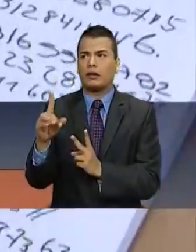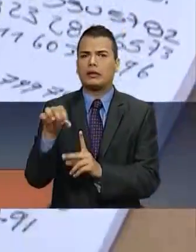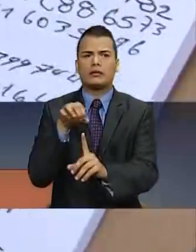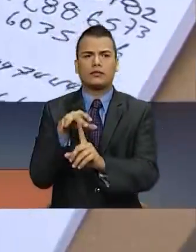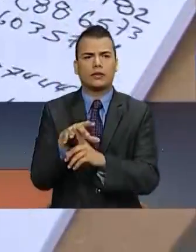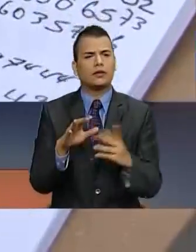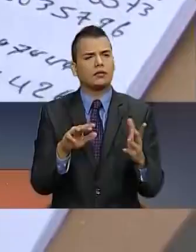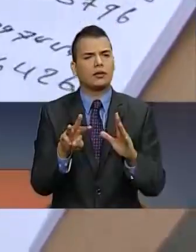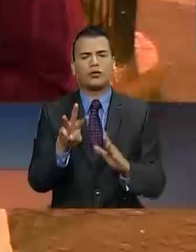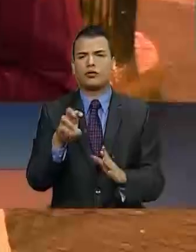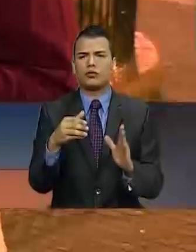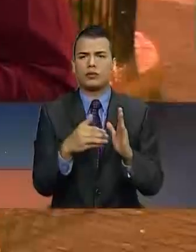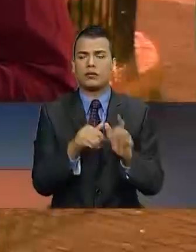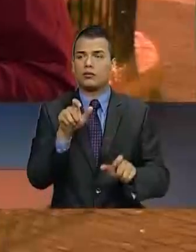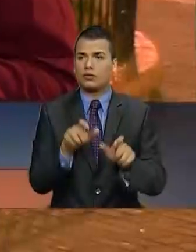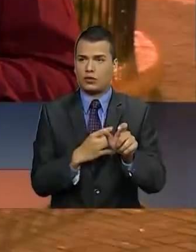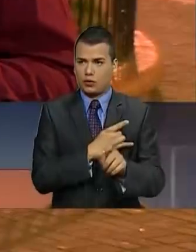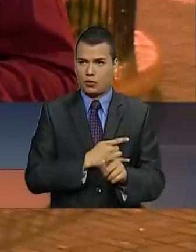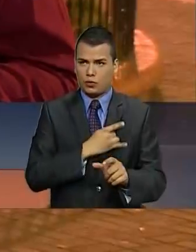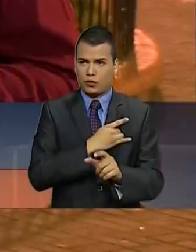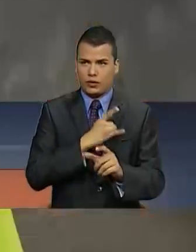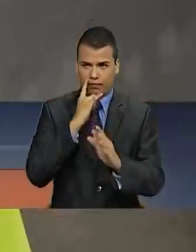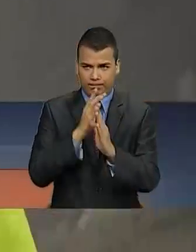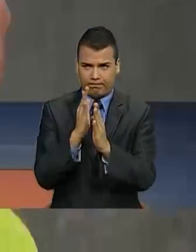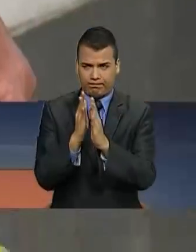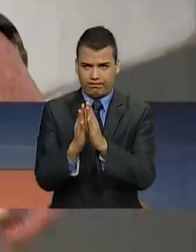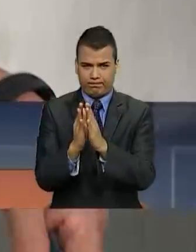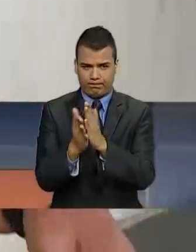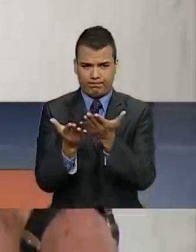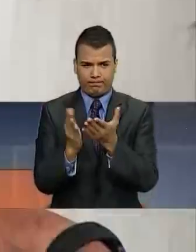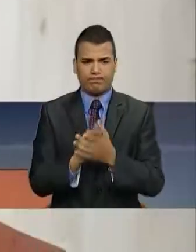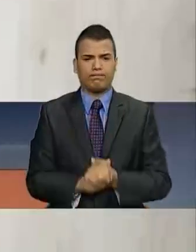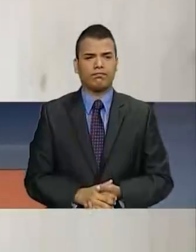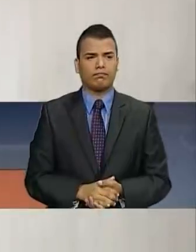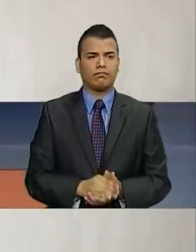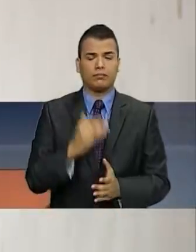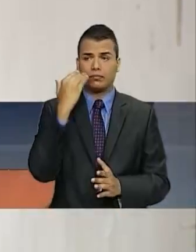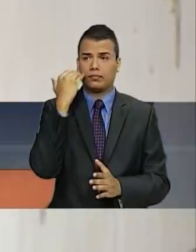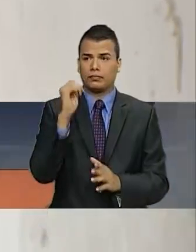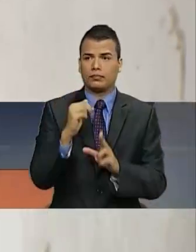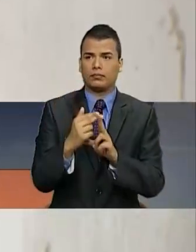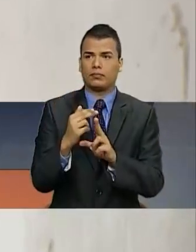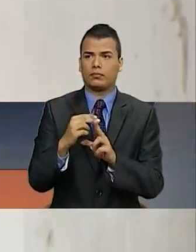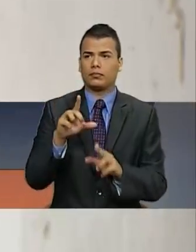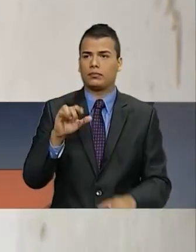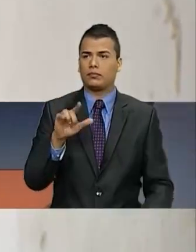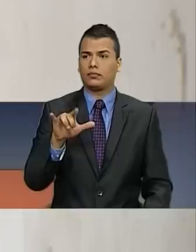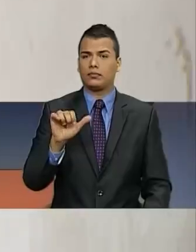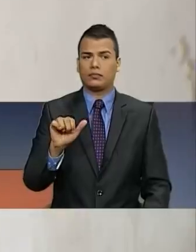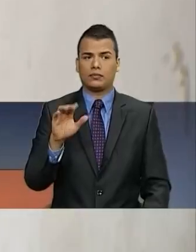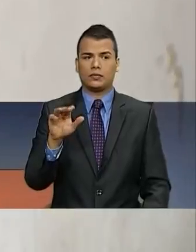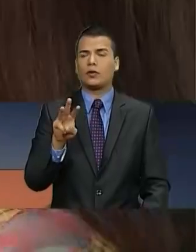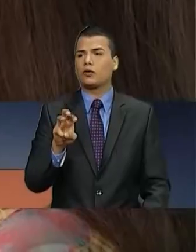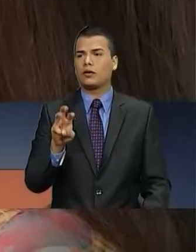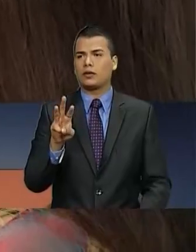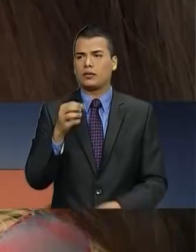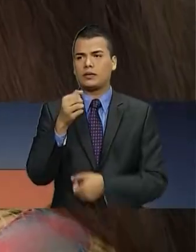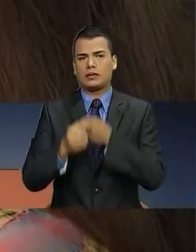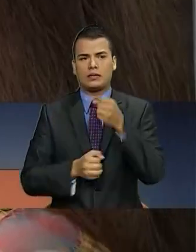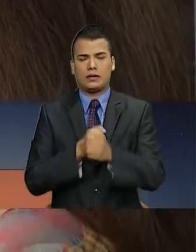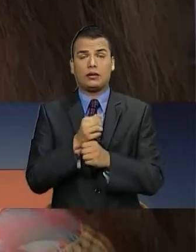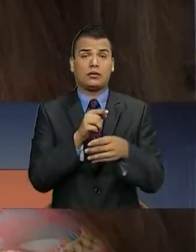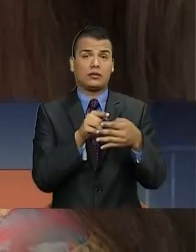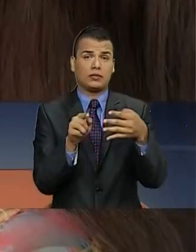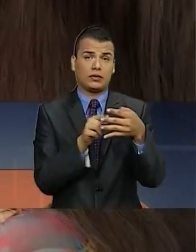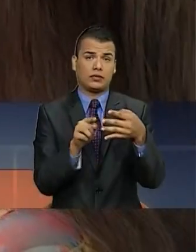de 8.000 usuarios. Veamos el siguiente informe. Doña Ligia Orozco, a sus 83 años, debe asistir semanalmente